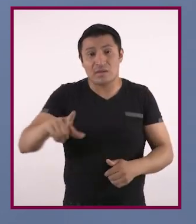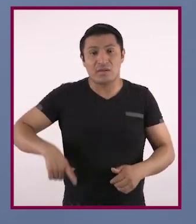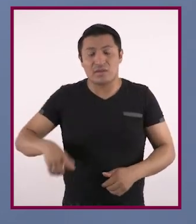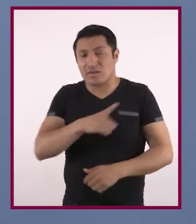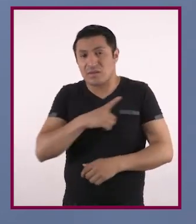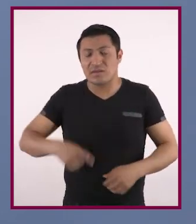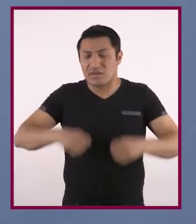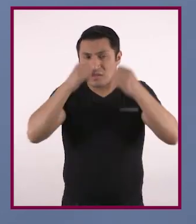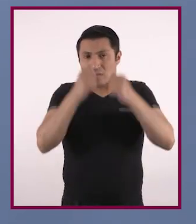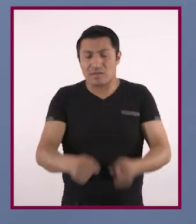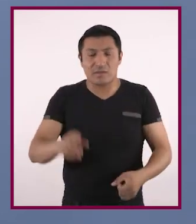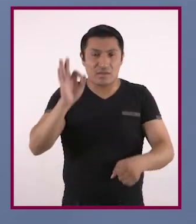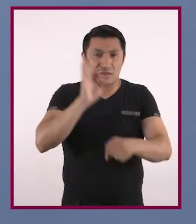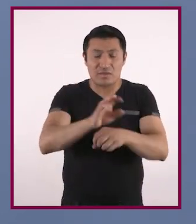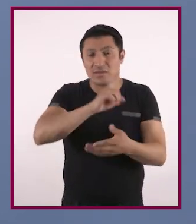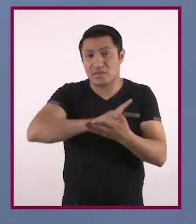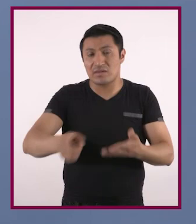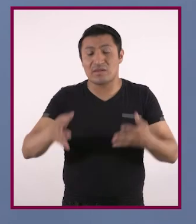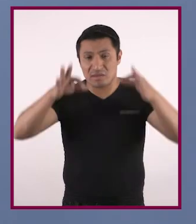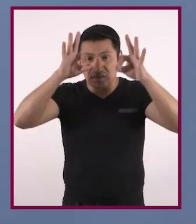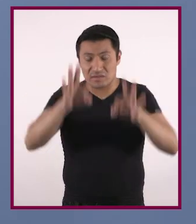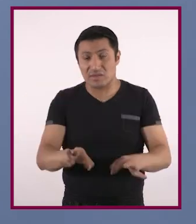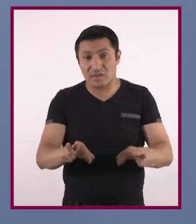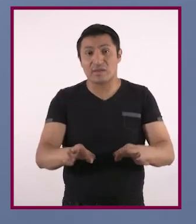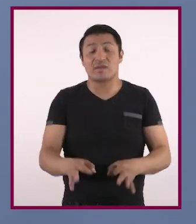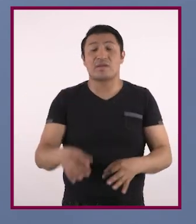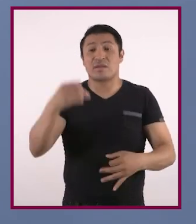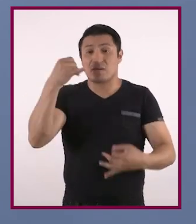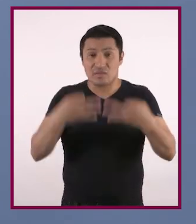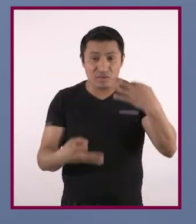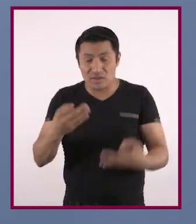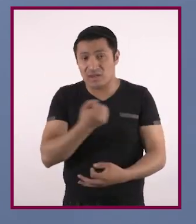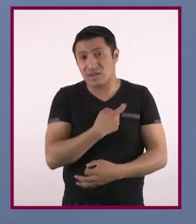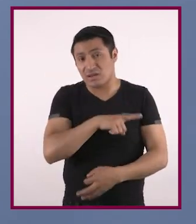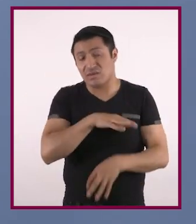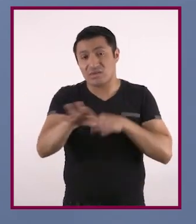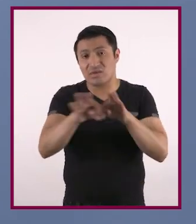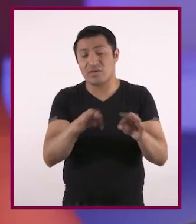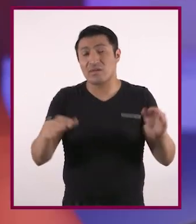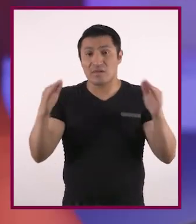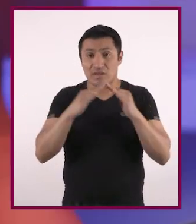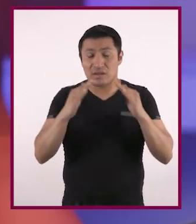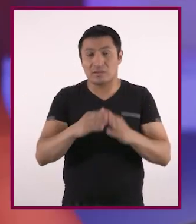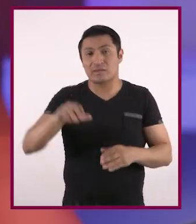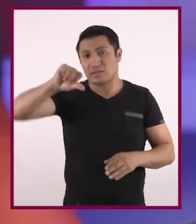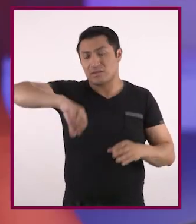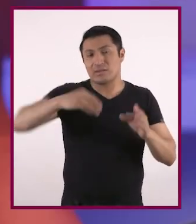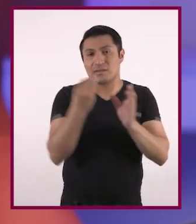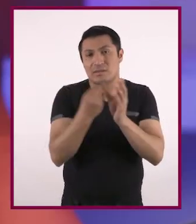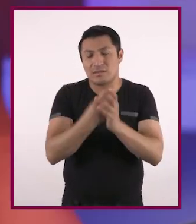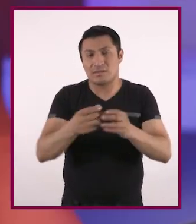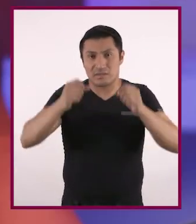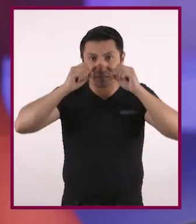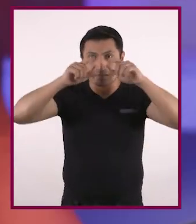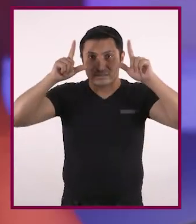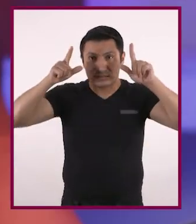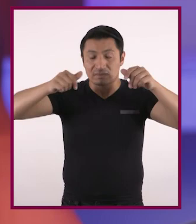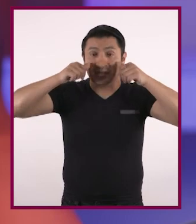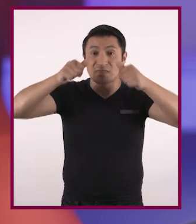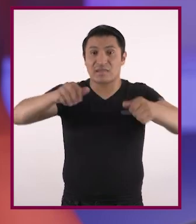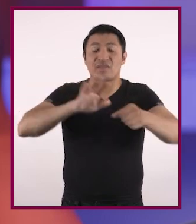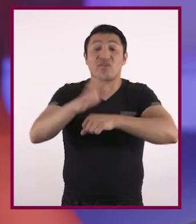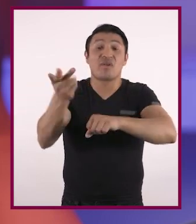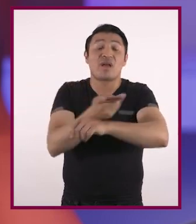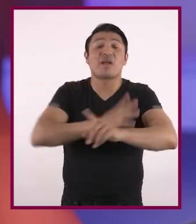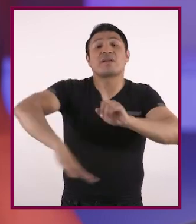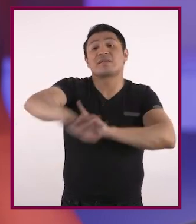a la dignidad, a la identidad jurídica, a la salud, el trabajo, a la vivienda. Este programa nos ha hecho abrir los ojos para ver lo que